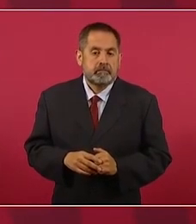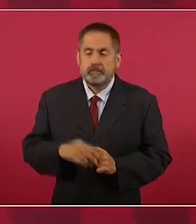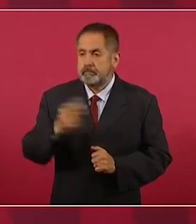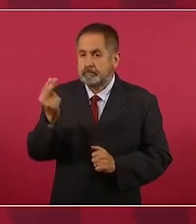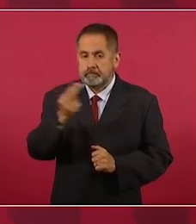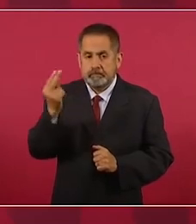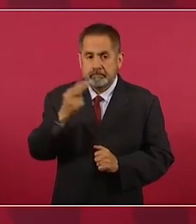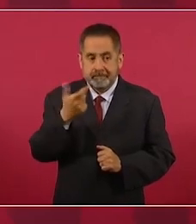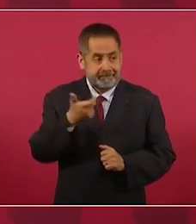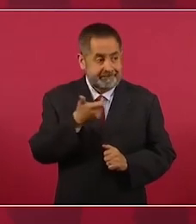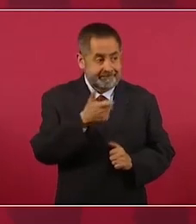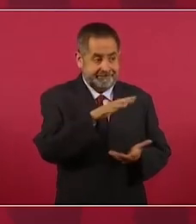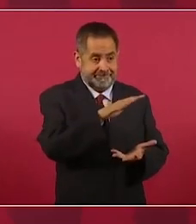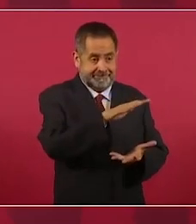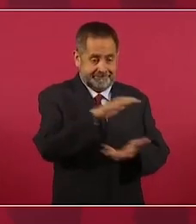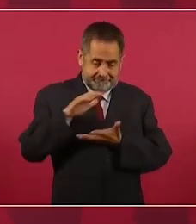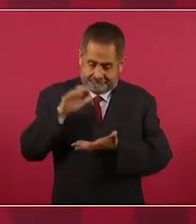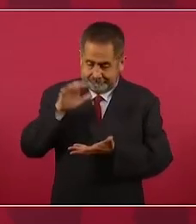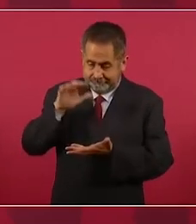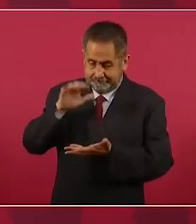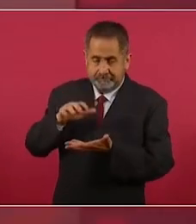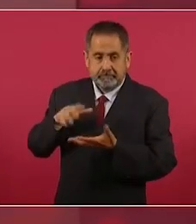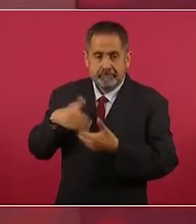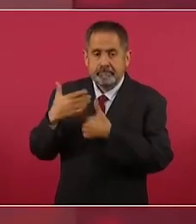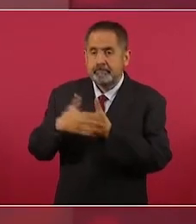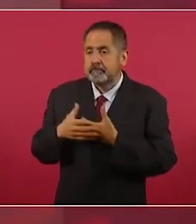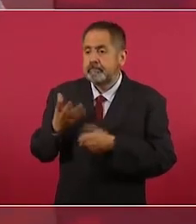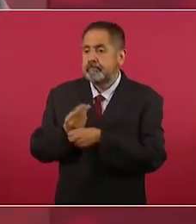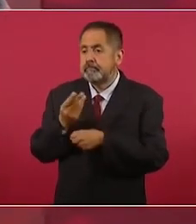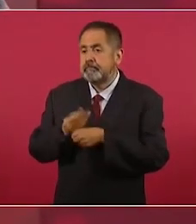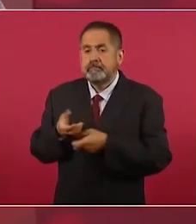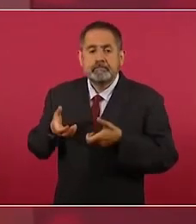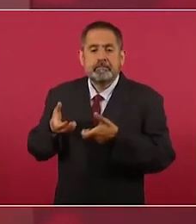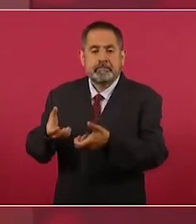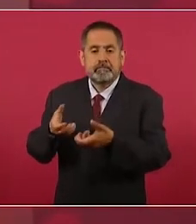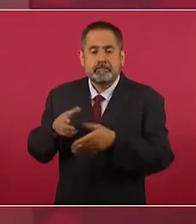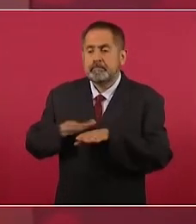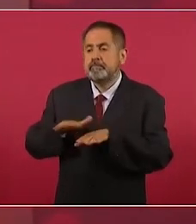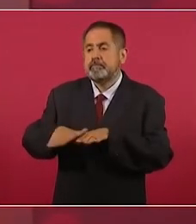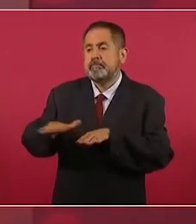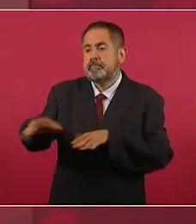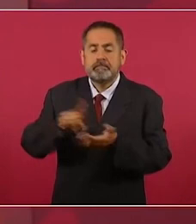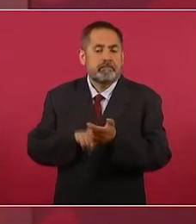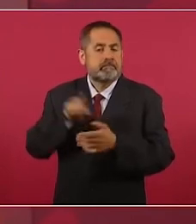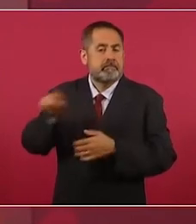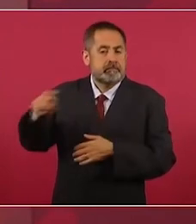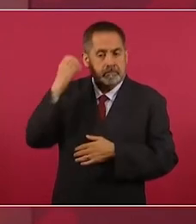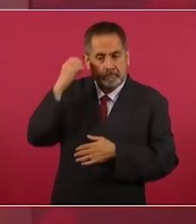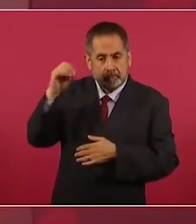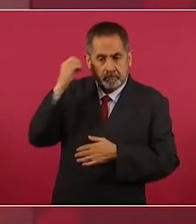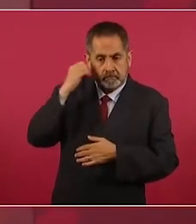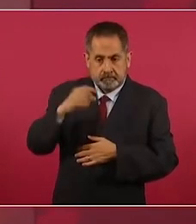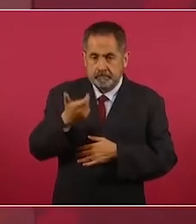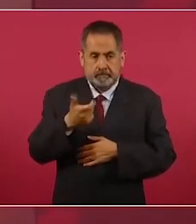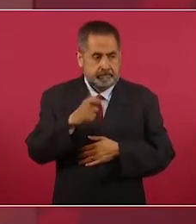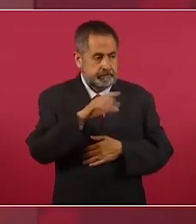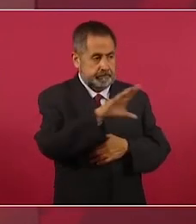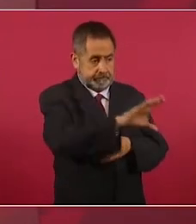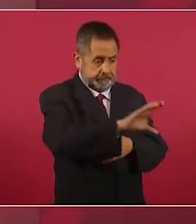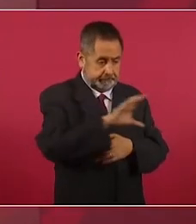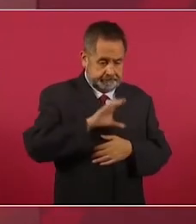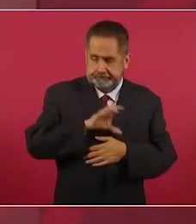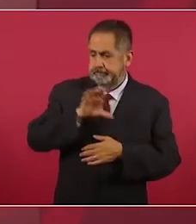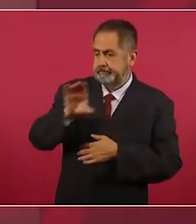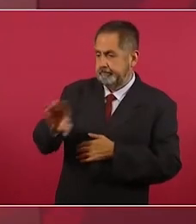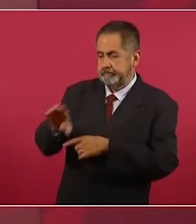Necesitamos ese dinero para hacer los caminos en Oaxaca. Va a quedar ahí, en Oaxaca.